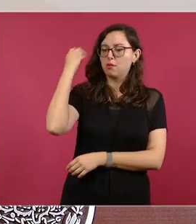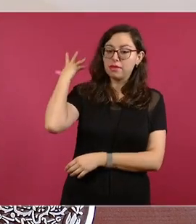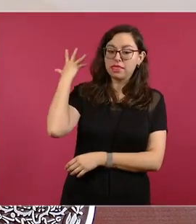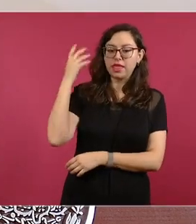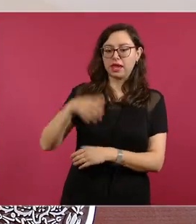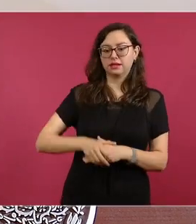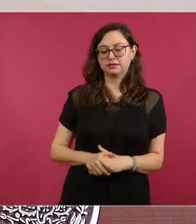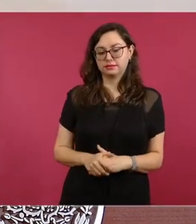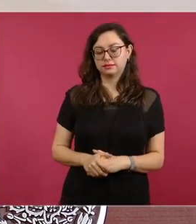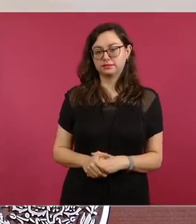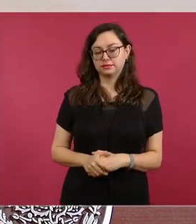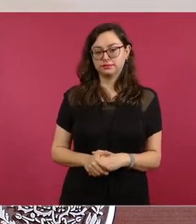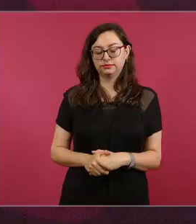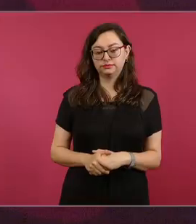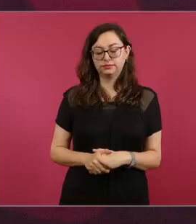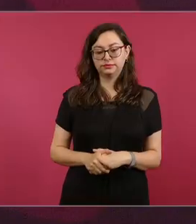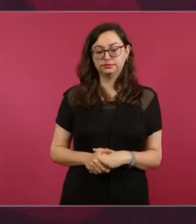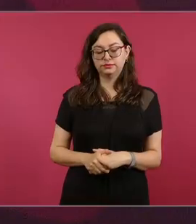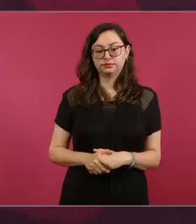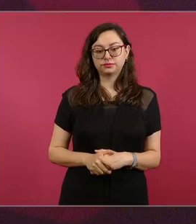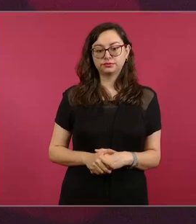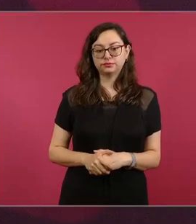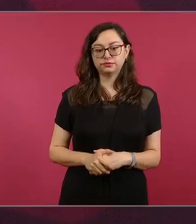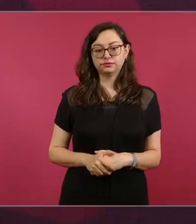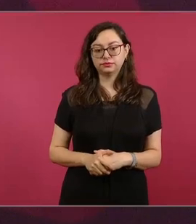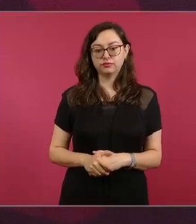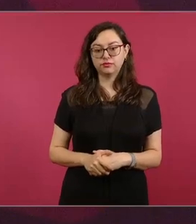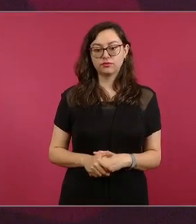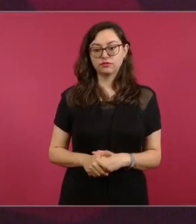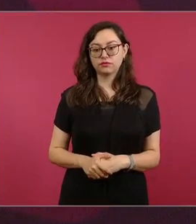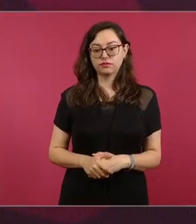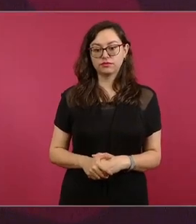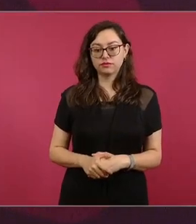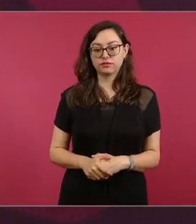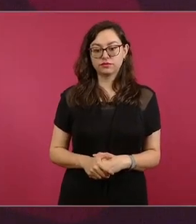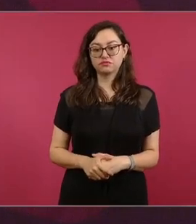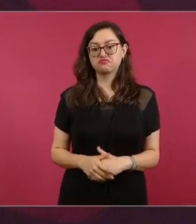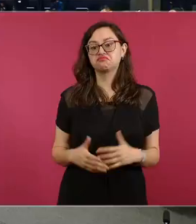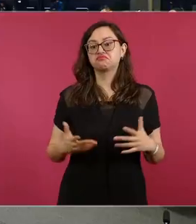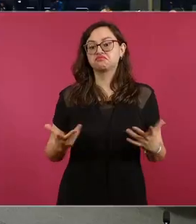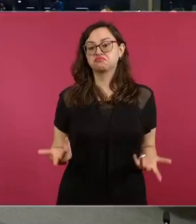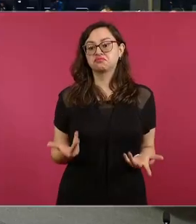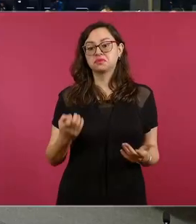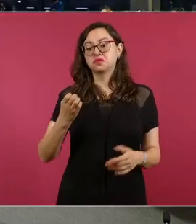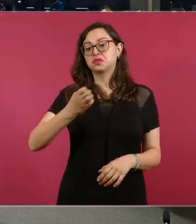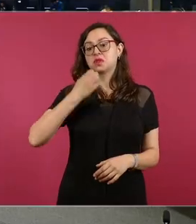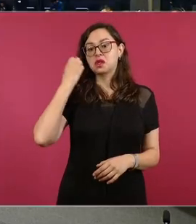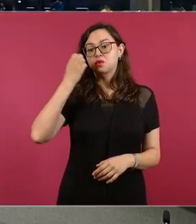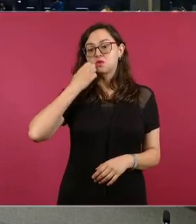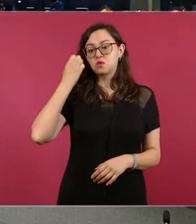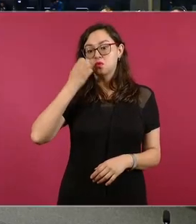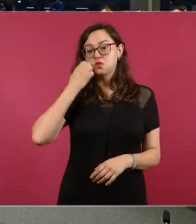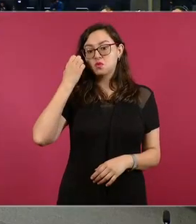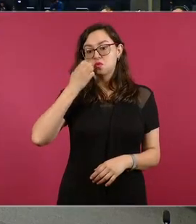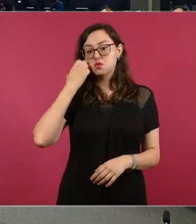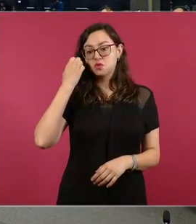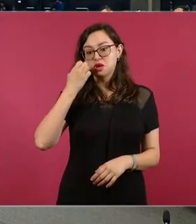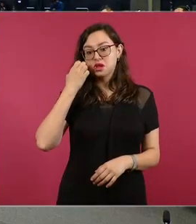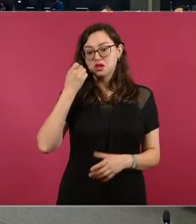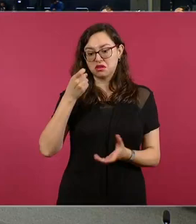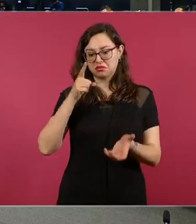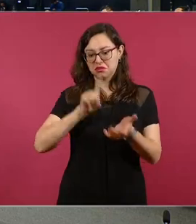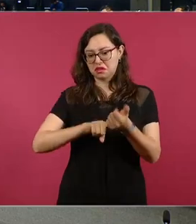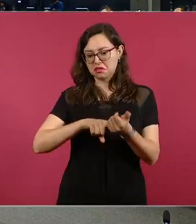incluso en las escuelas, mejor dicho, los